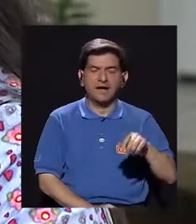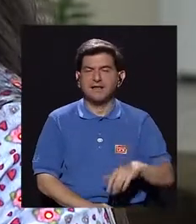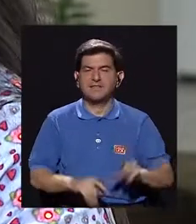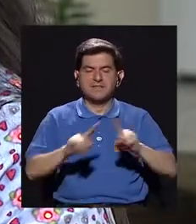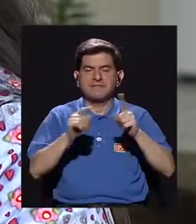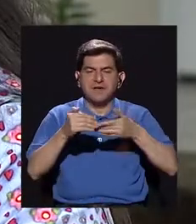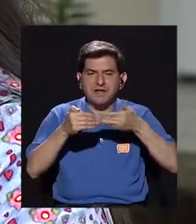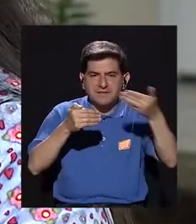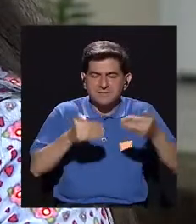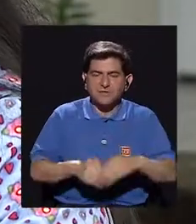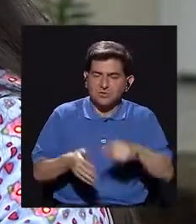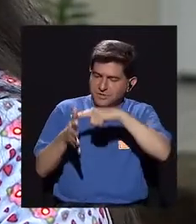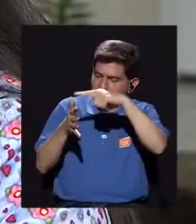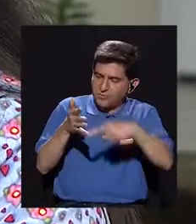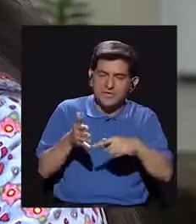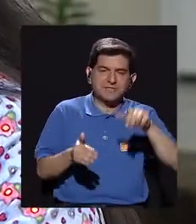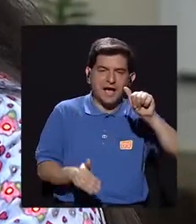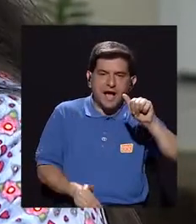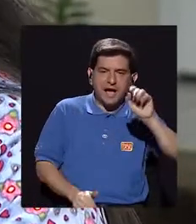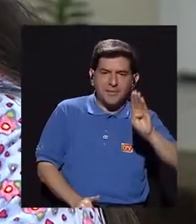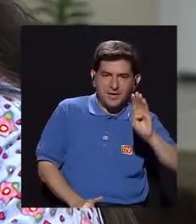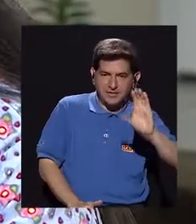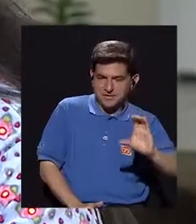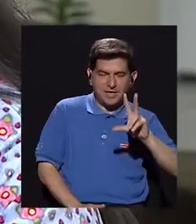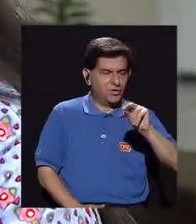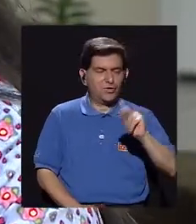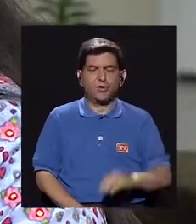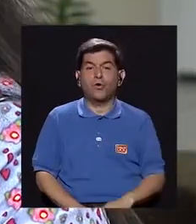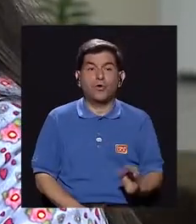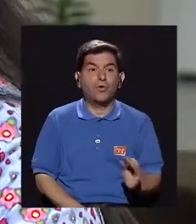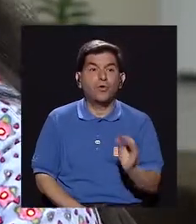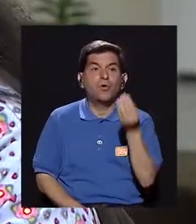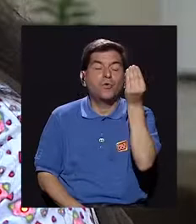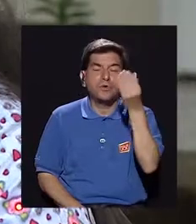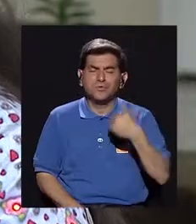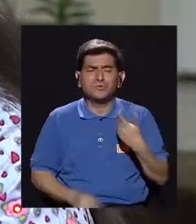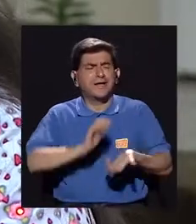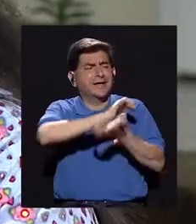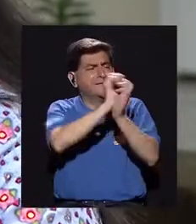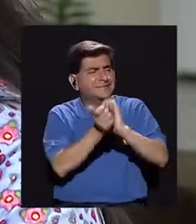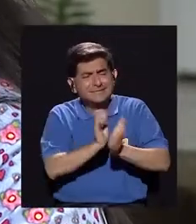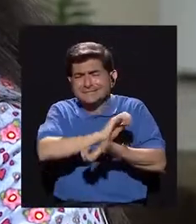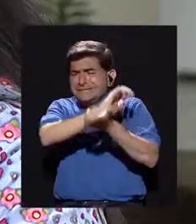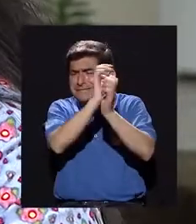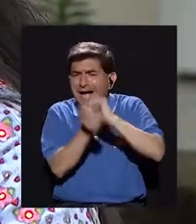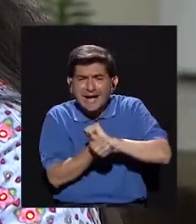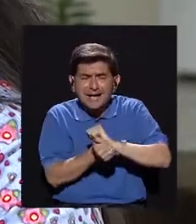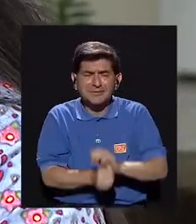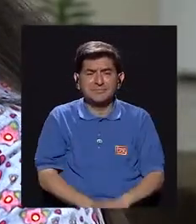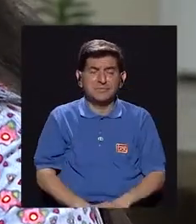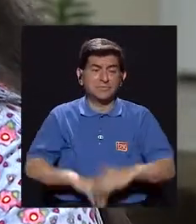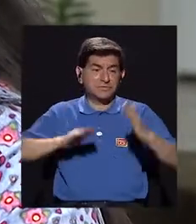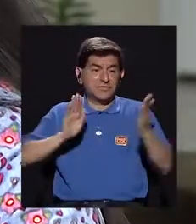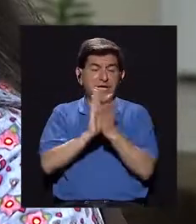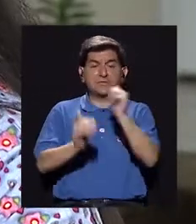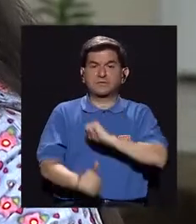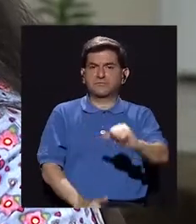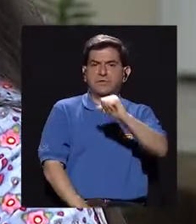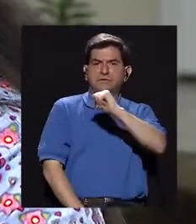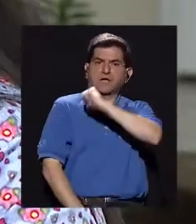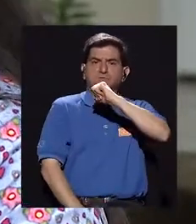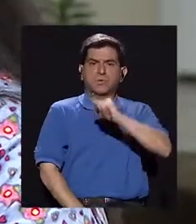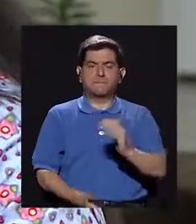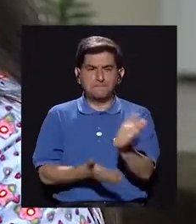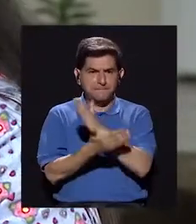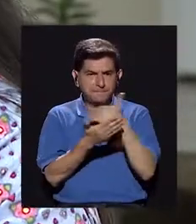y C, sí. ¿verdad? Porque parte de la adolescencia es precisamente todos estos cambios, todo este enfrentarse a la